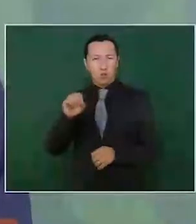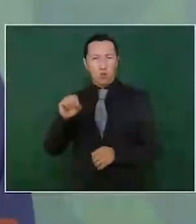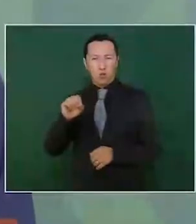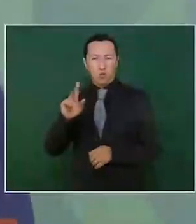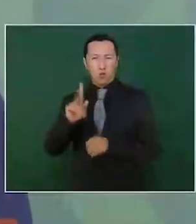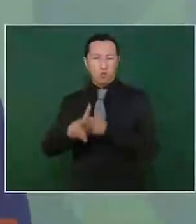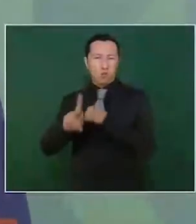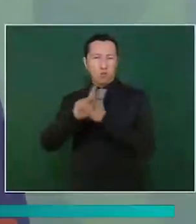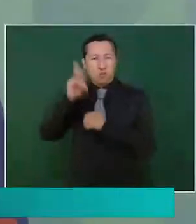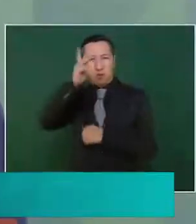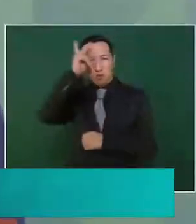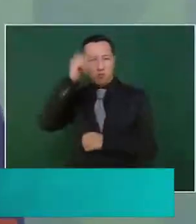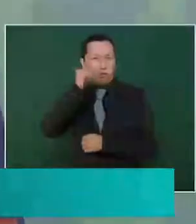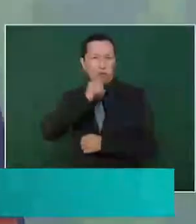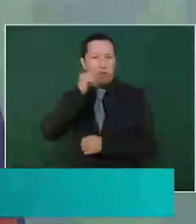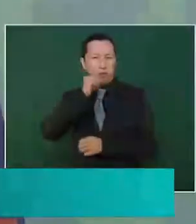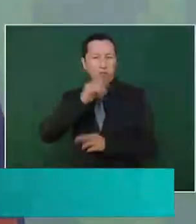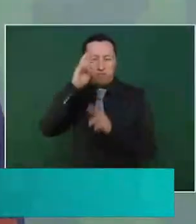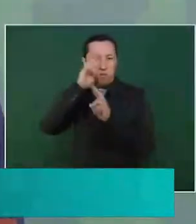Fue a la OEA.